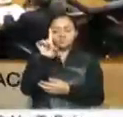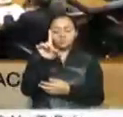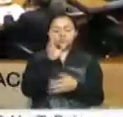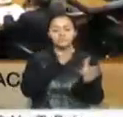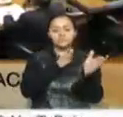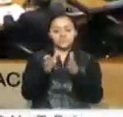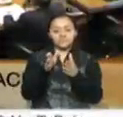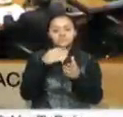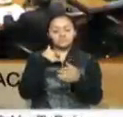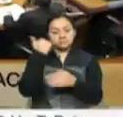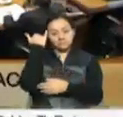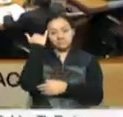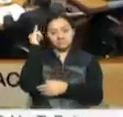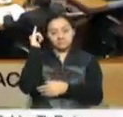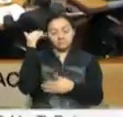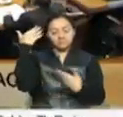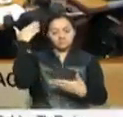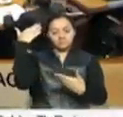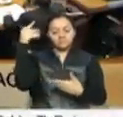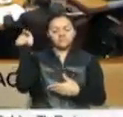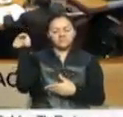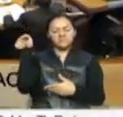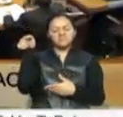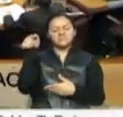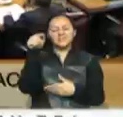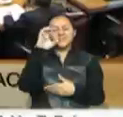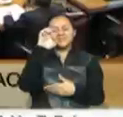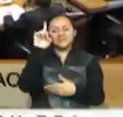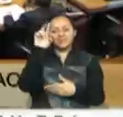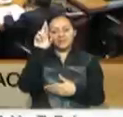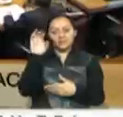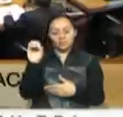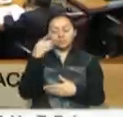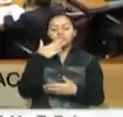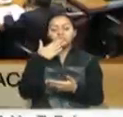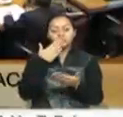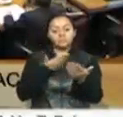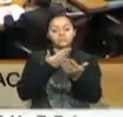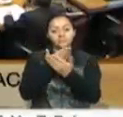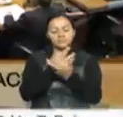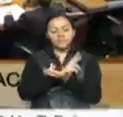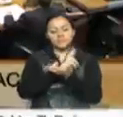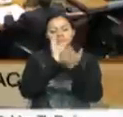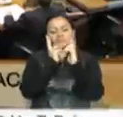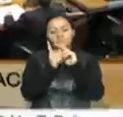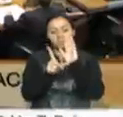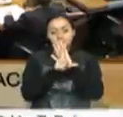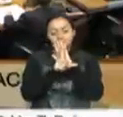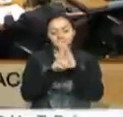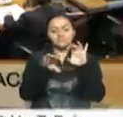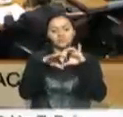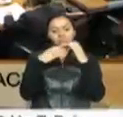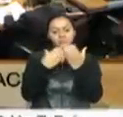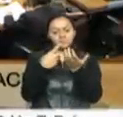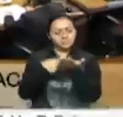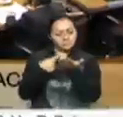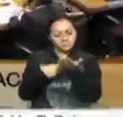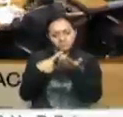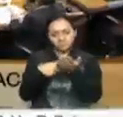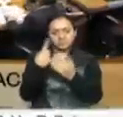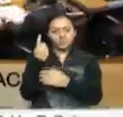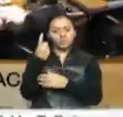la iniciativa, Joana Cedeño, destacó cómo fue el tratamiento del proyecto de reformas. Dijo que la comisión analizó 11